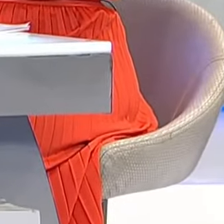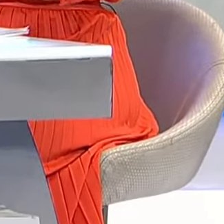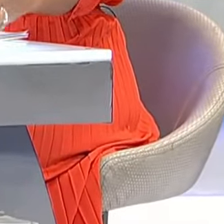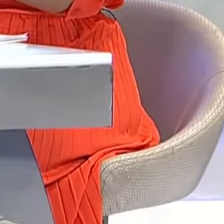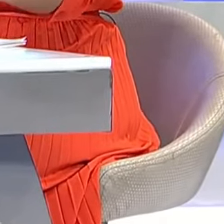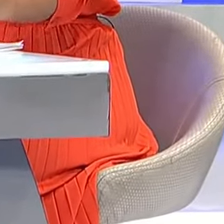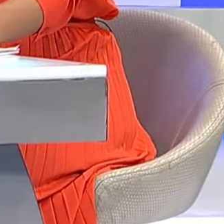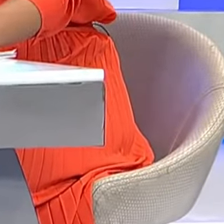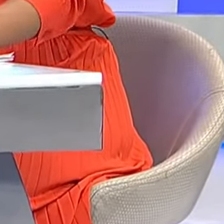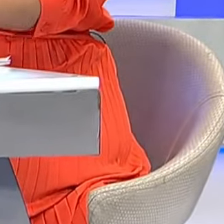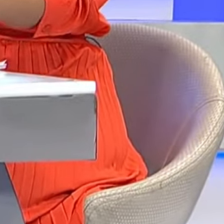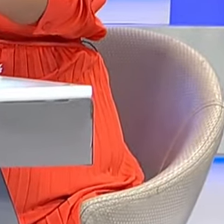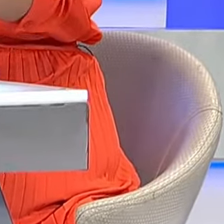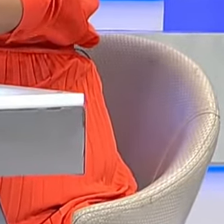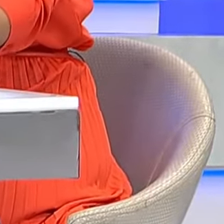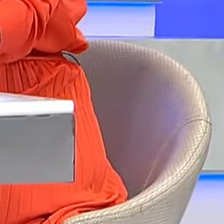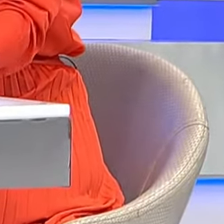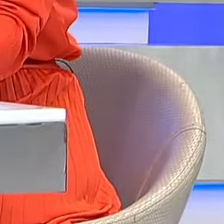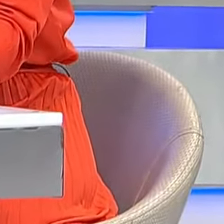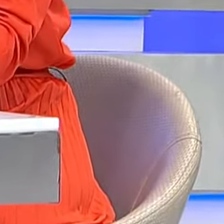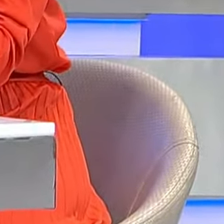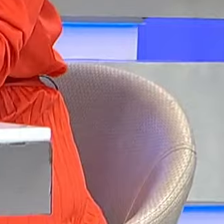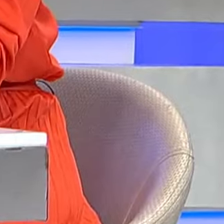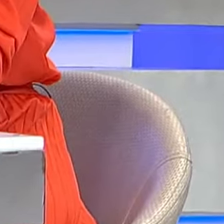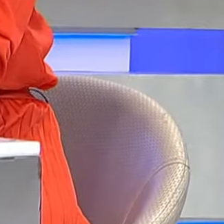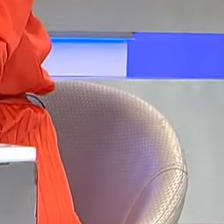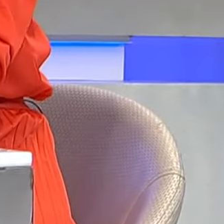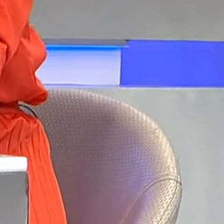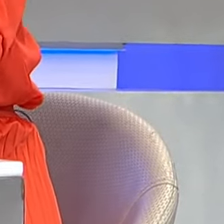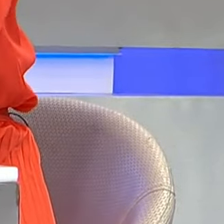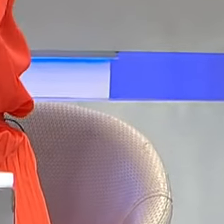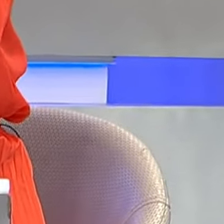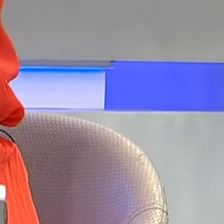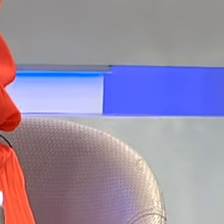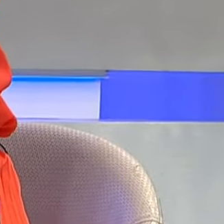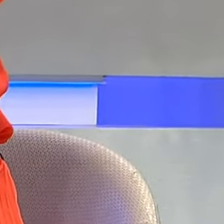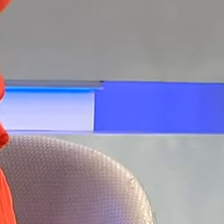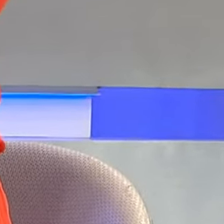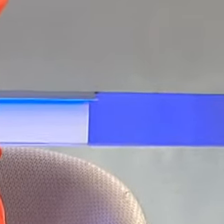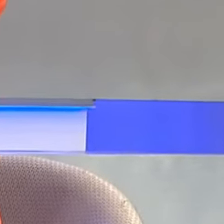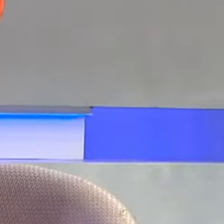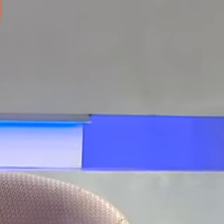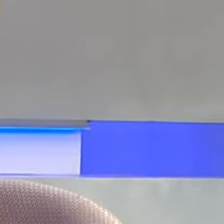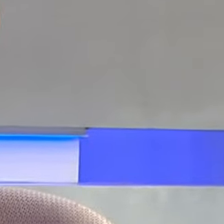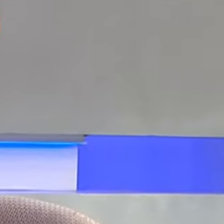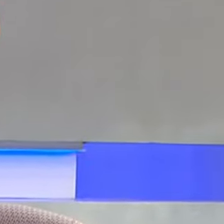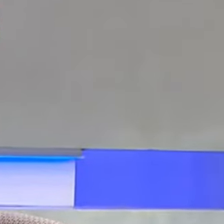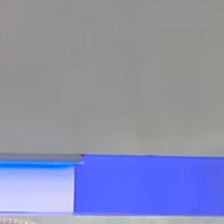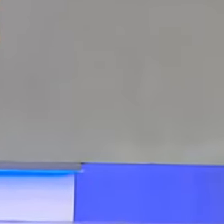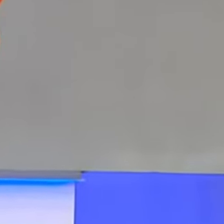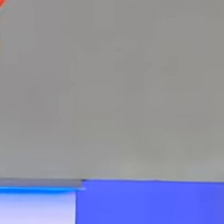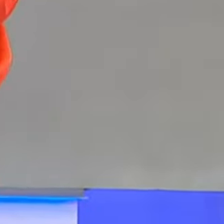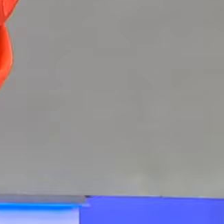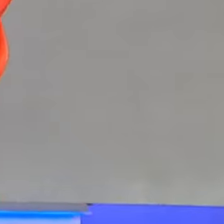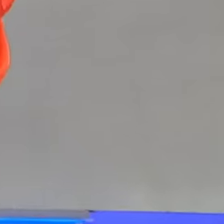abordó de manera amplia todas las ayudas sociales que emanan desde el gobierno y fue enfocando cada una en la inversión que se hace de manera detallada. Un